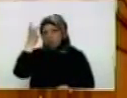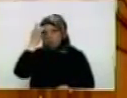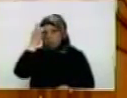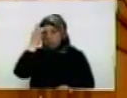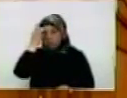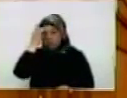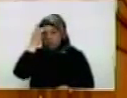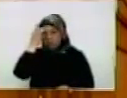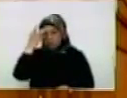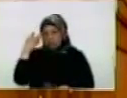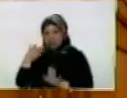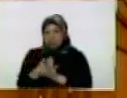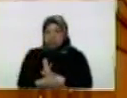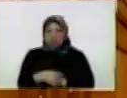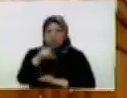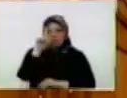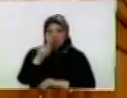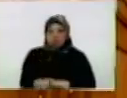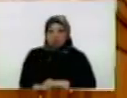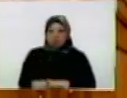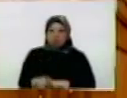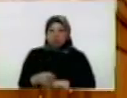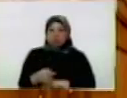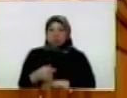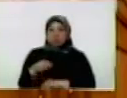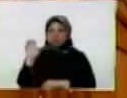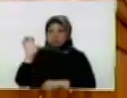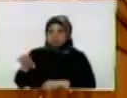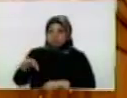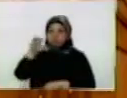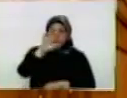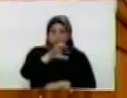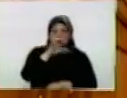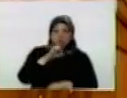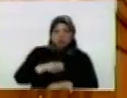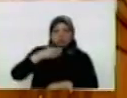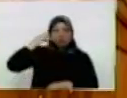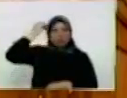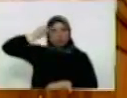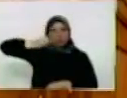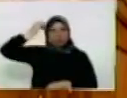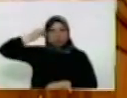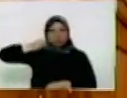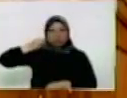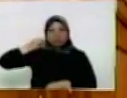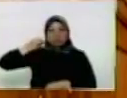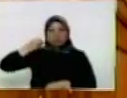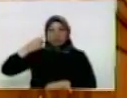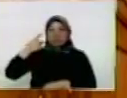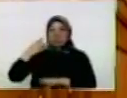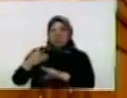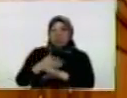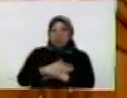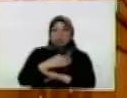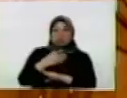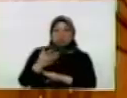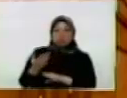Tuvo tanta fuerza también que traspasó la frontera y despertó la conciencia de pueblos adormecidos bajo la